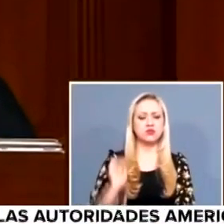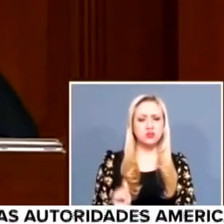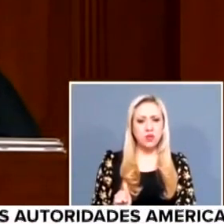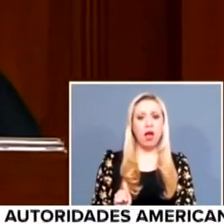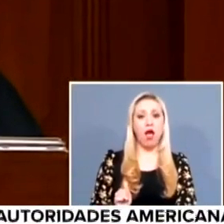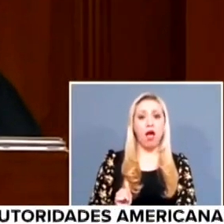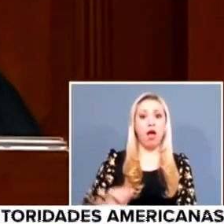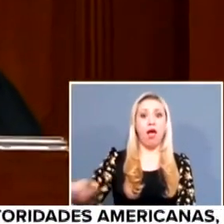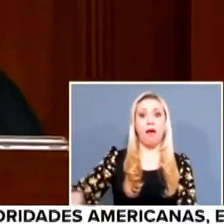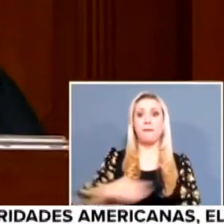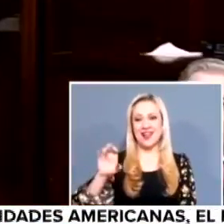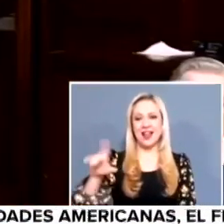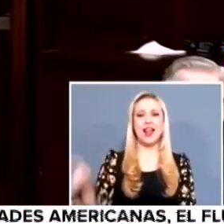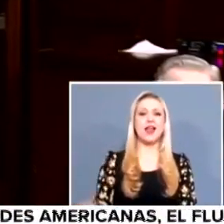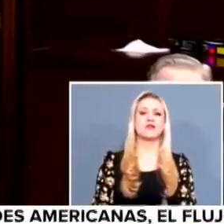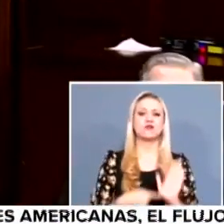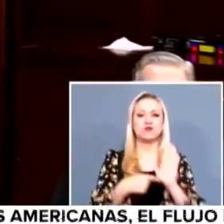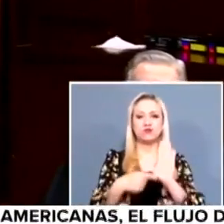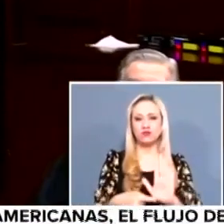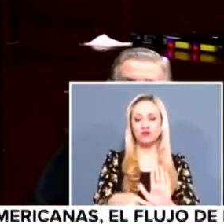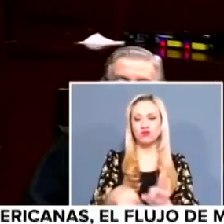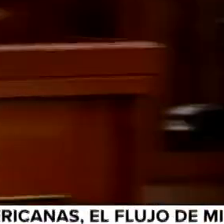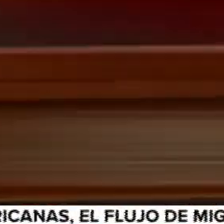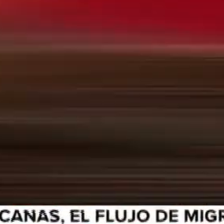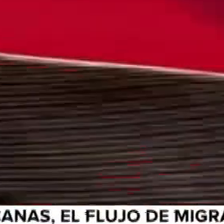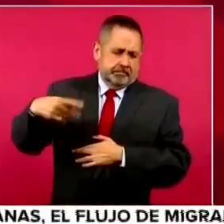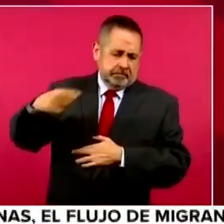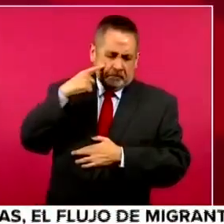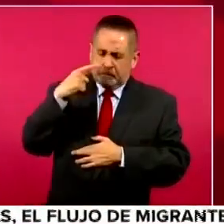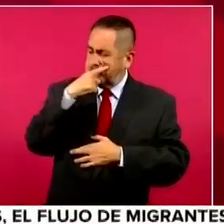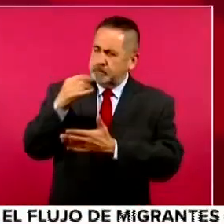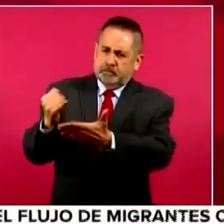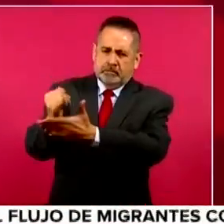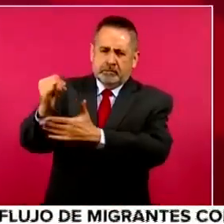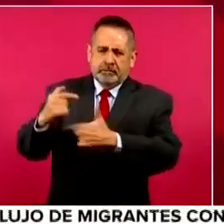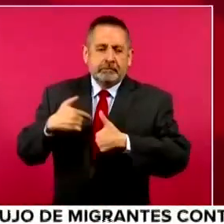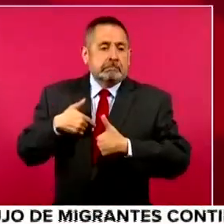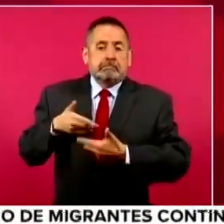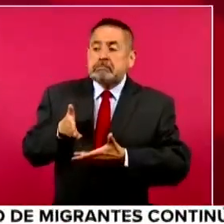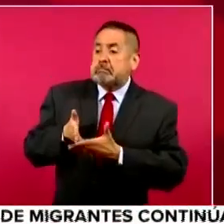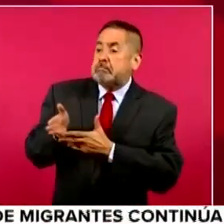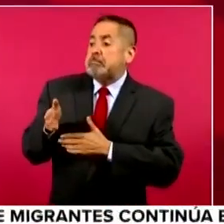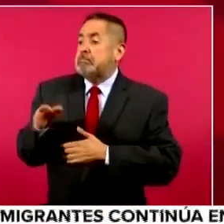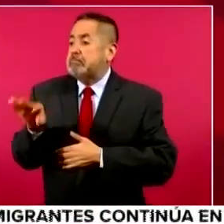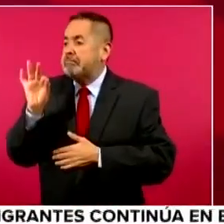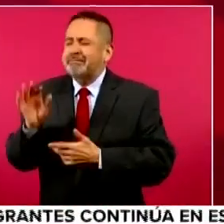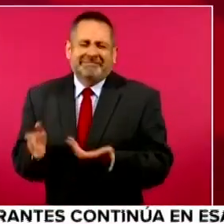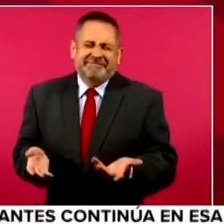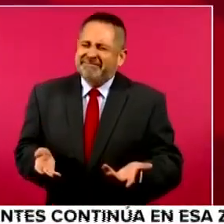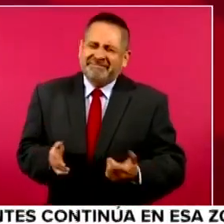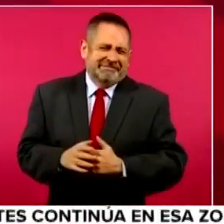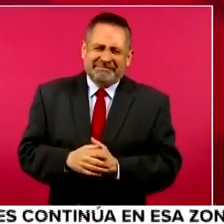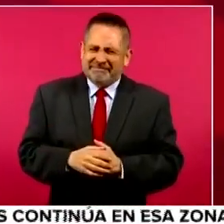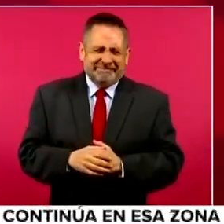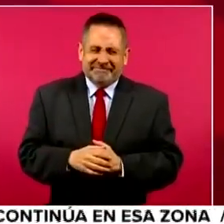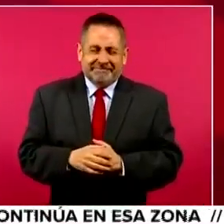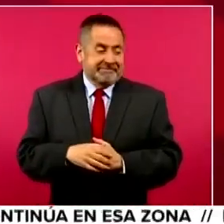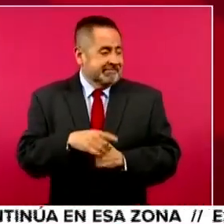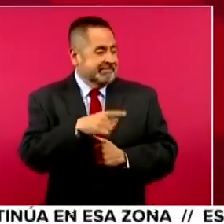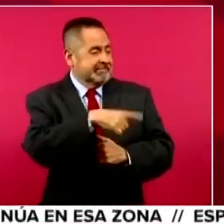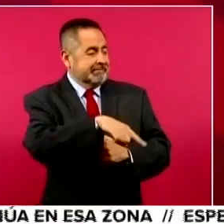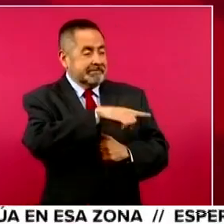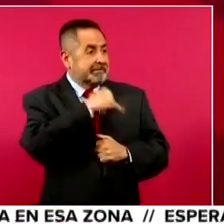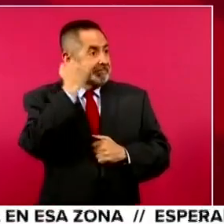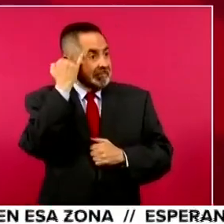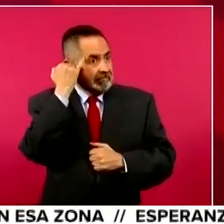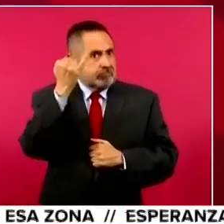su candidata. Escuche. Ya la ministra. Pero ¿por qué suponen que la